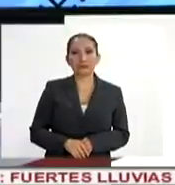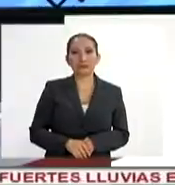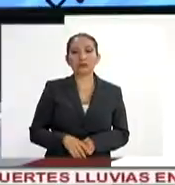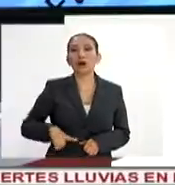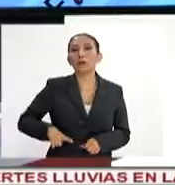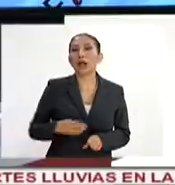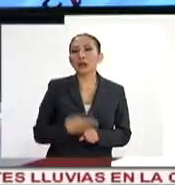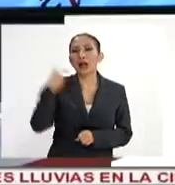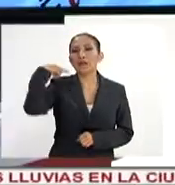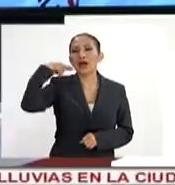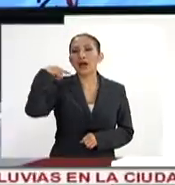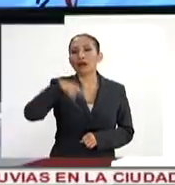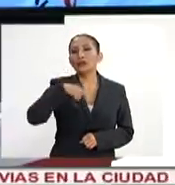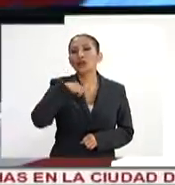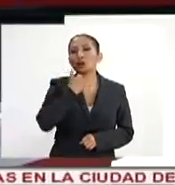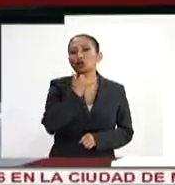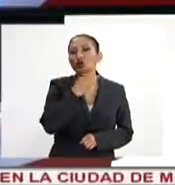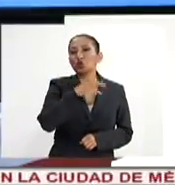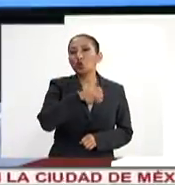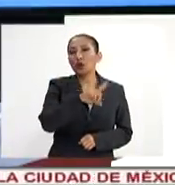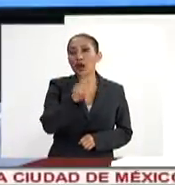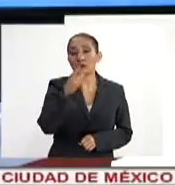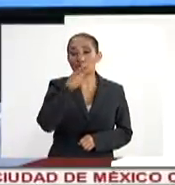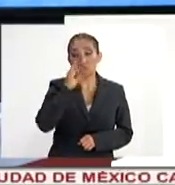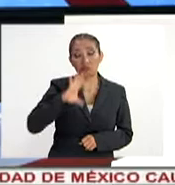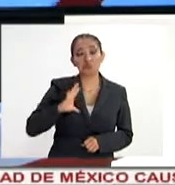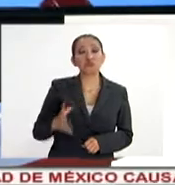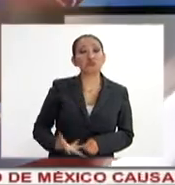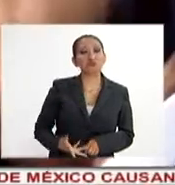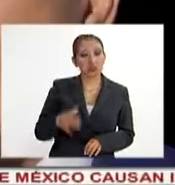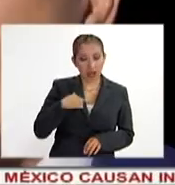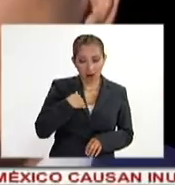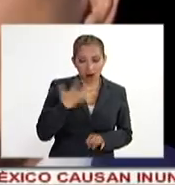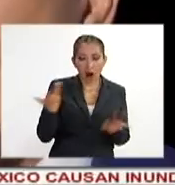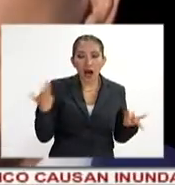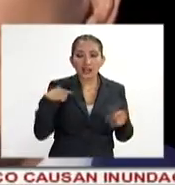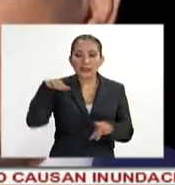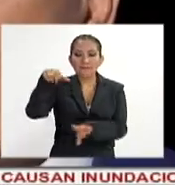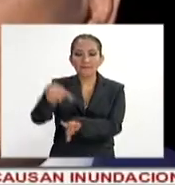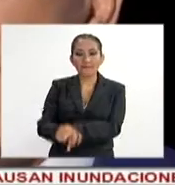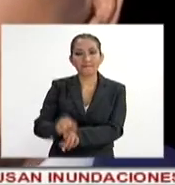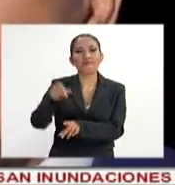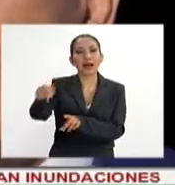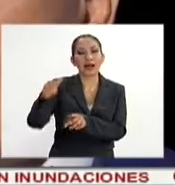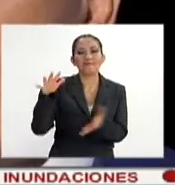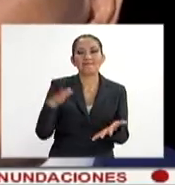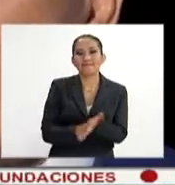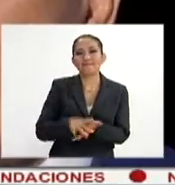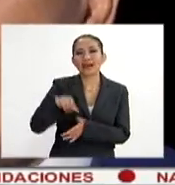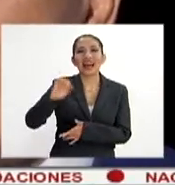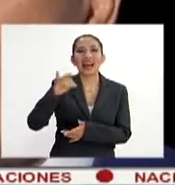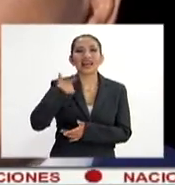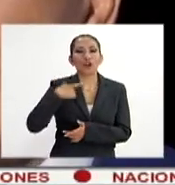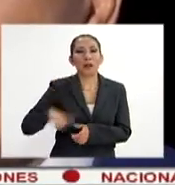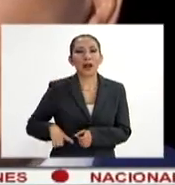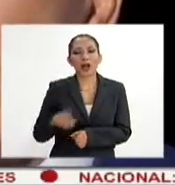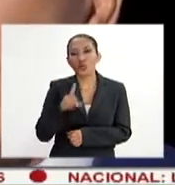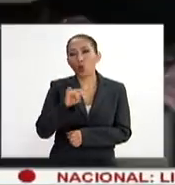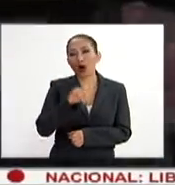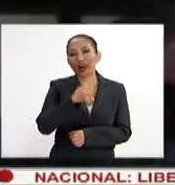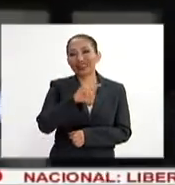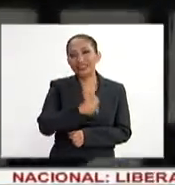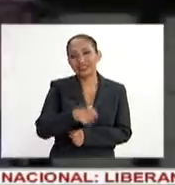El gobernador de Veracruz, Miguel Ángel Yunes, se dijo orgulloso de haber sido quien logró la detención y encarcelamiento del exmandatario Javier